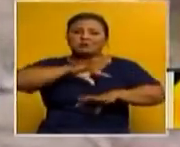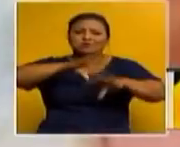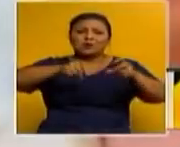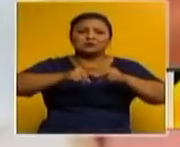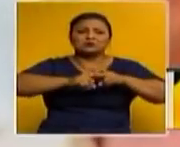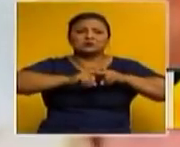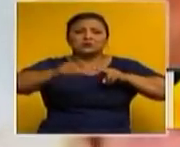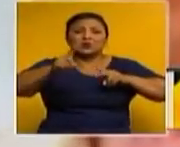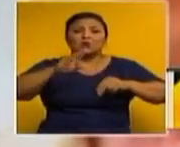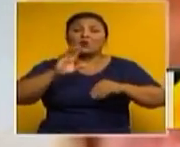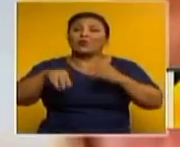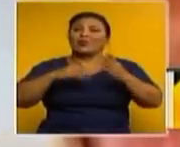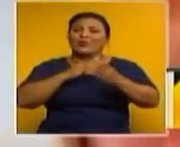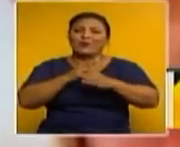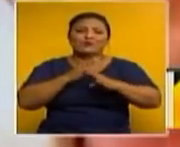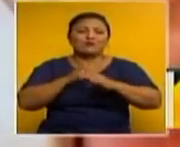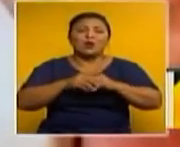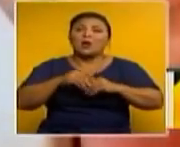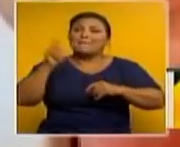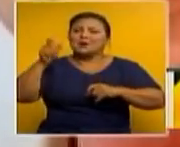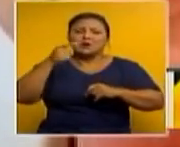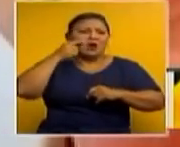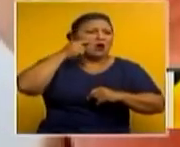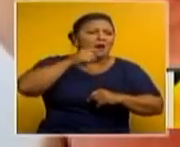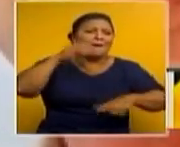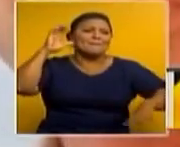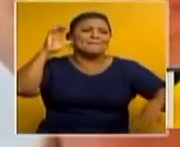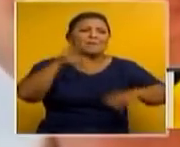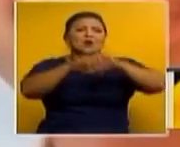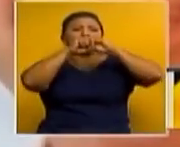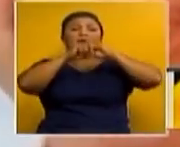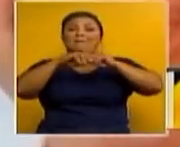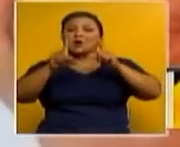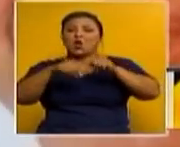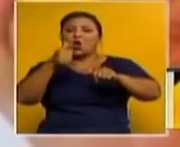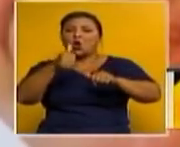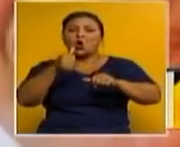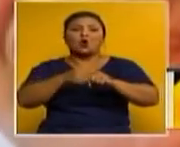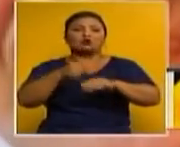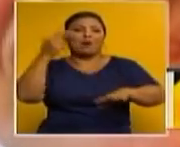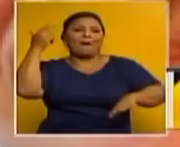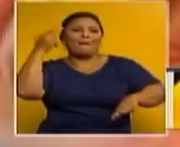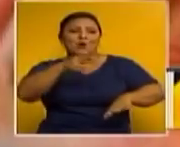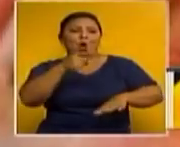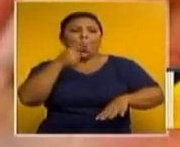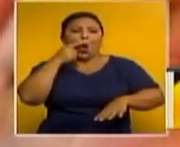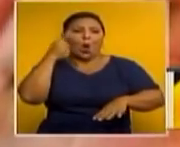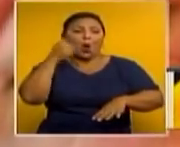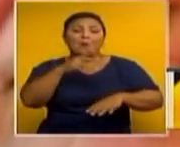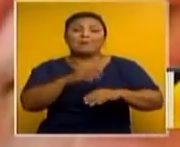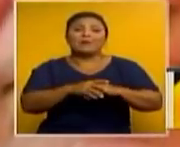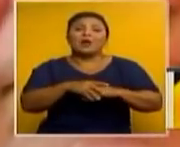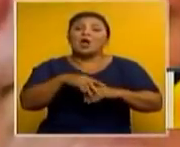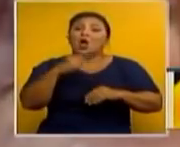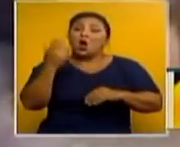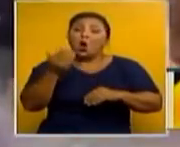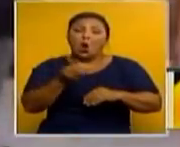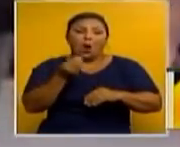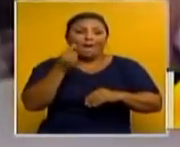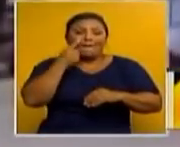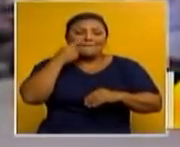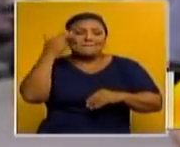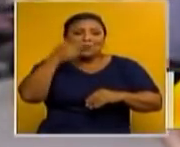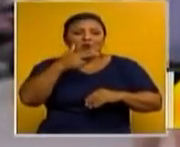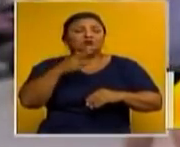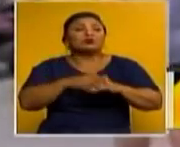Uno de ellos fue interceptado por transeúntes y el otro recibió un disparo del agente. El pillo herido de 18 años fue trasladado al hospital